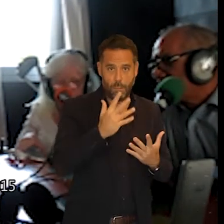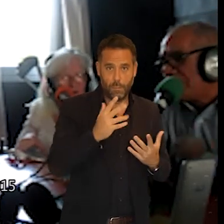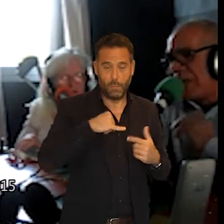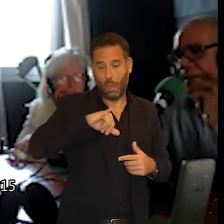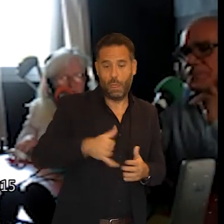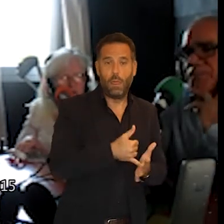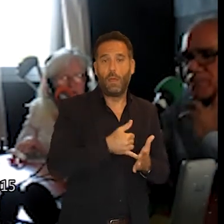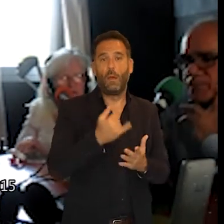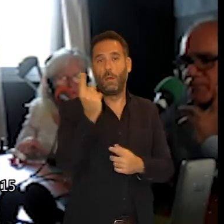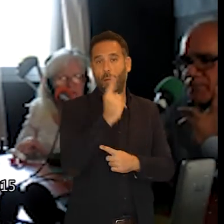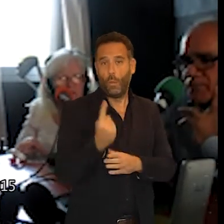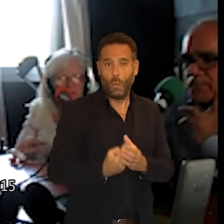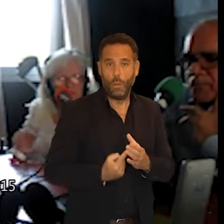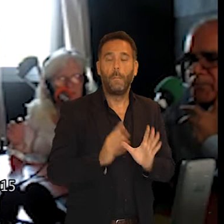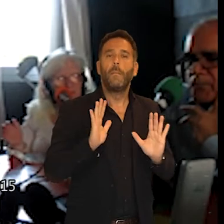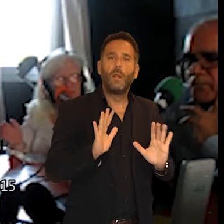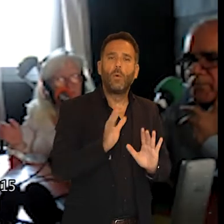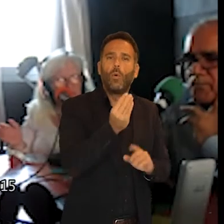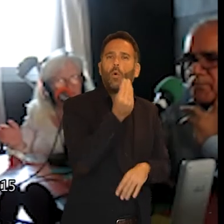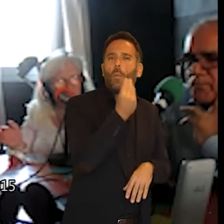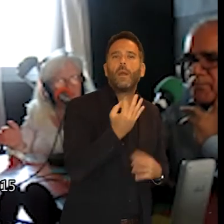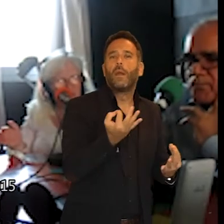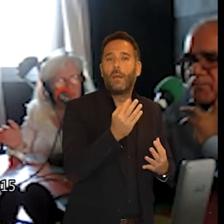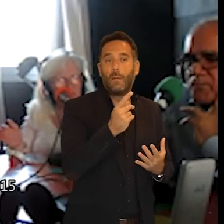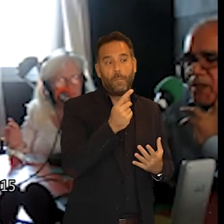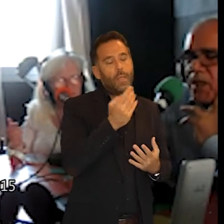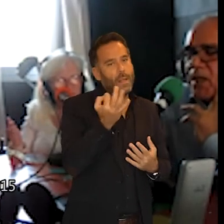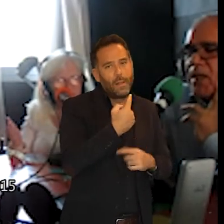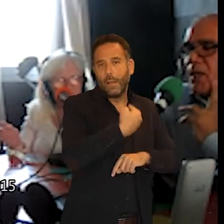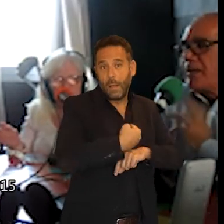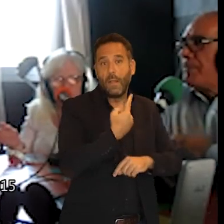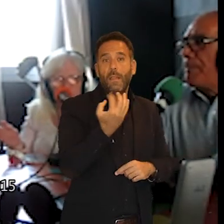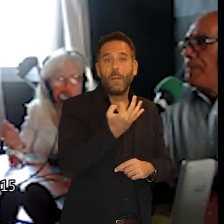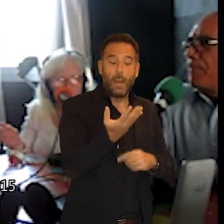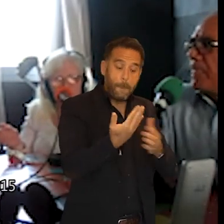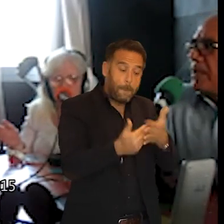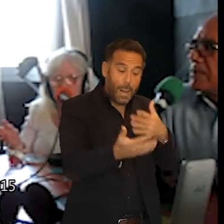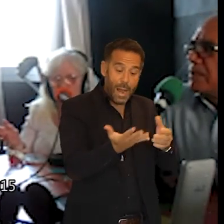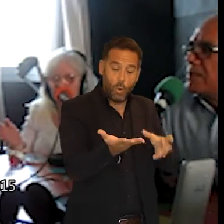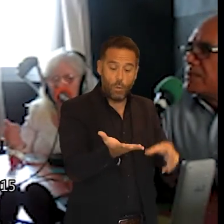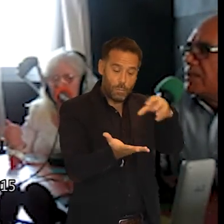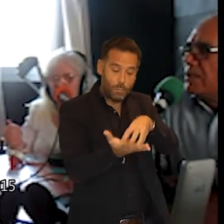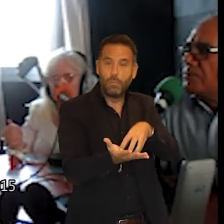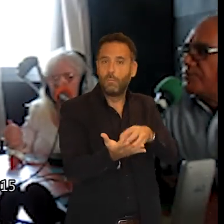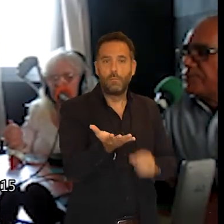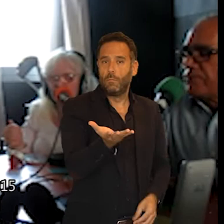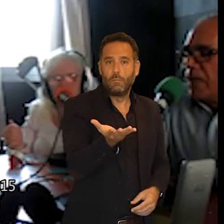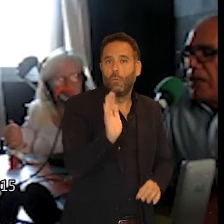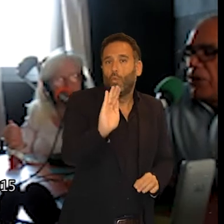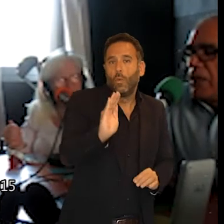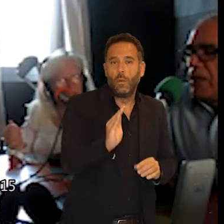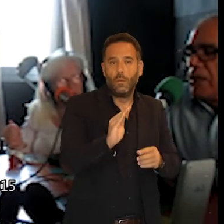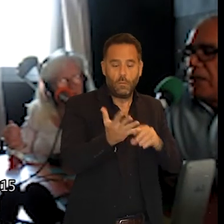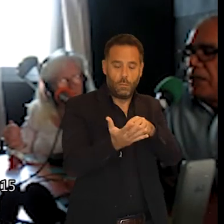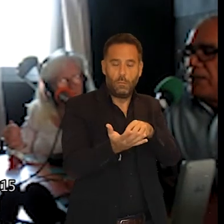¿qué pasa? Que a la hora de tu comer, pues te dicen que te tienes que comer lo que te cabe en la palma de la mano de la persona, por ejemplo, tu palma de la mano